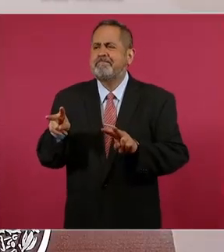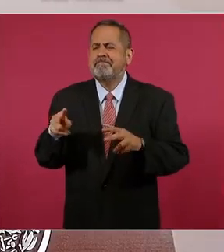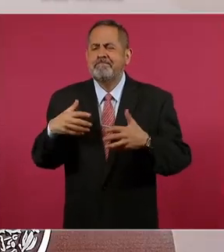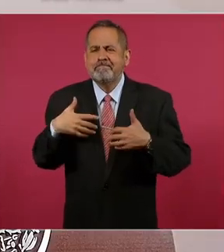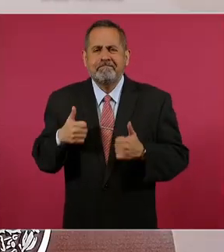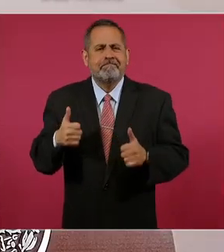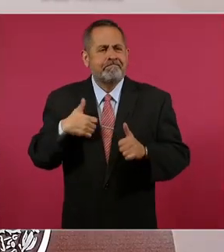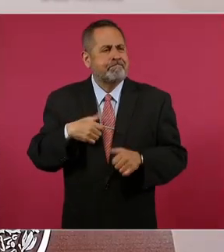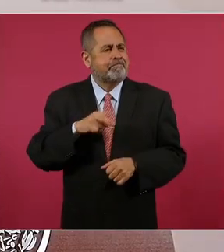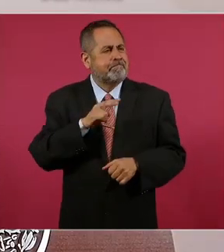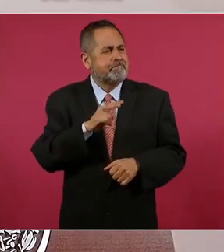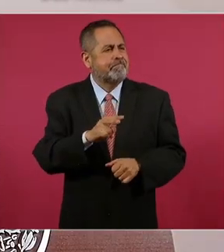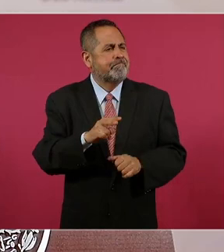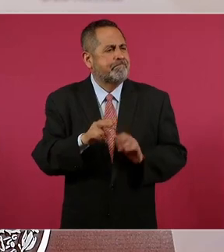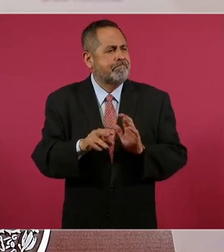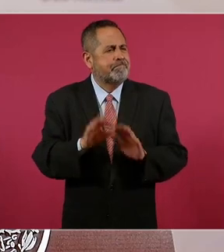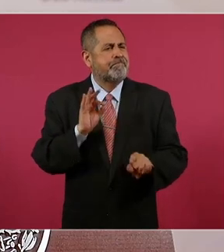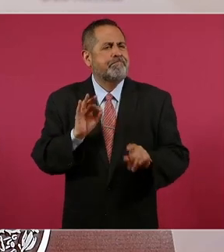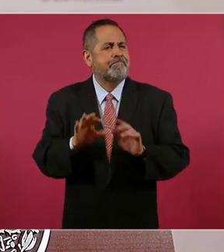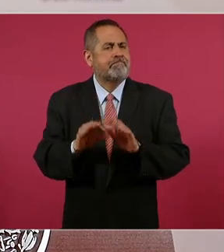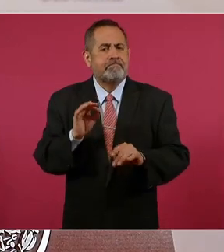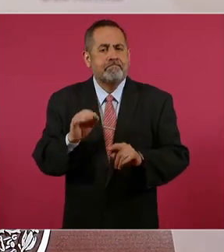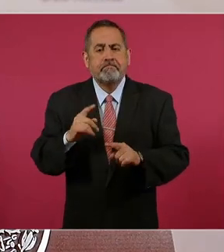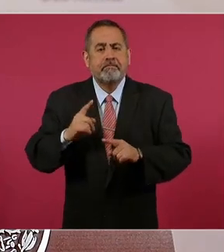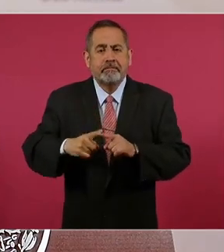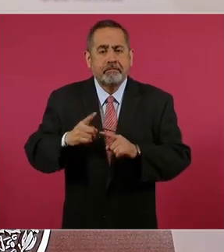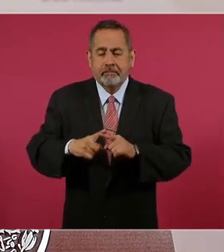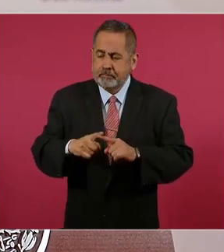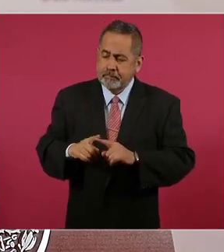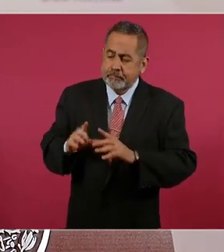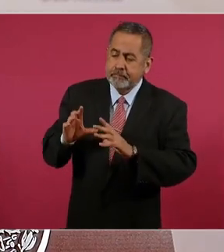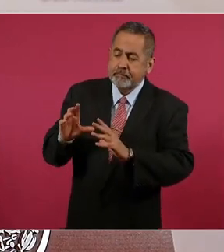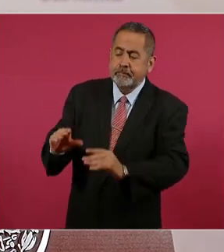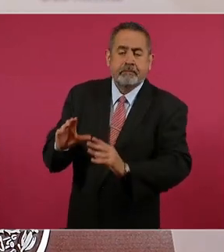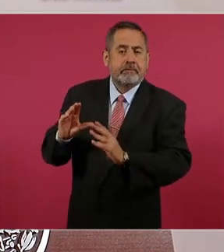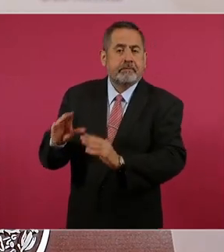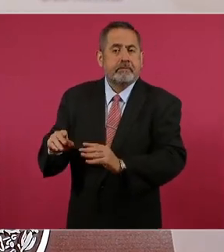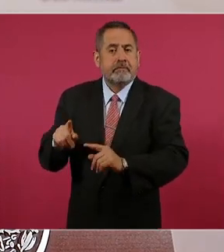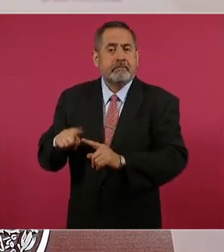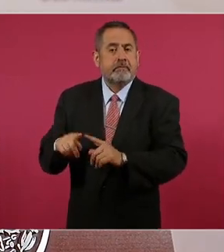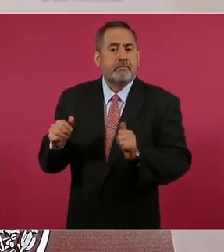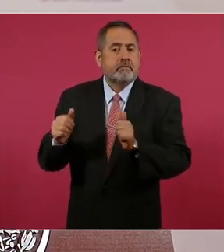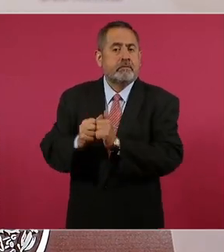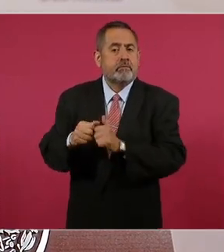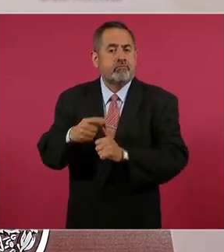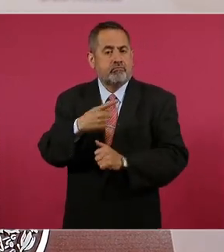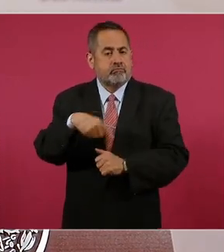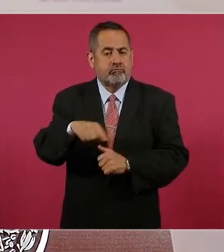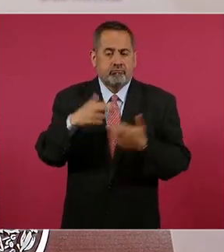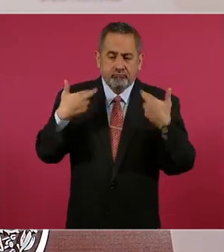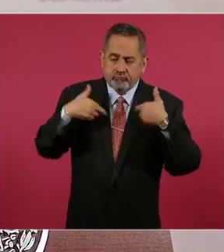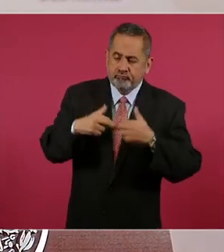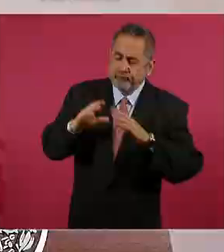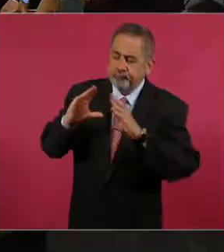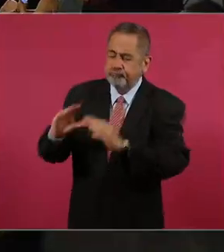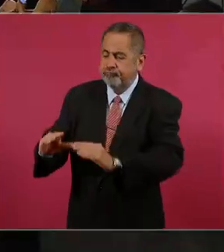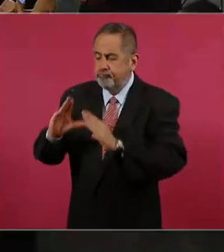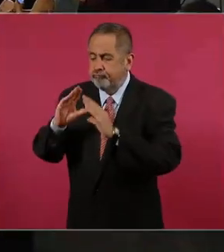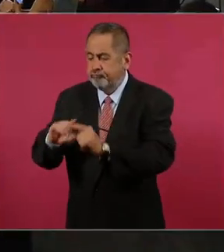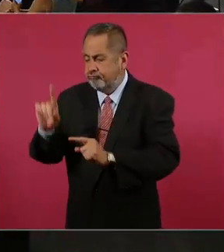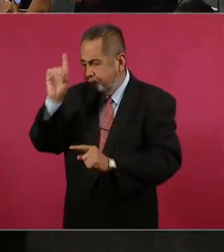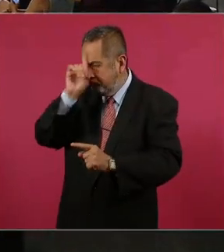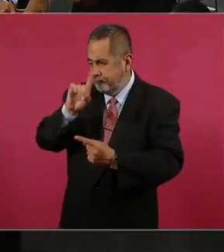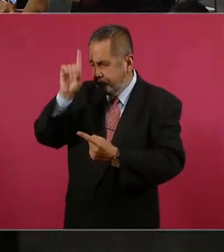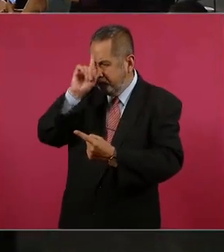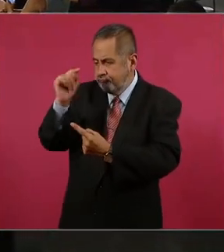a la educación y de la mano de sus maestros. Esto es